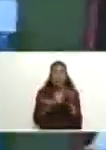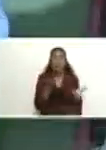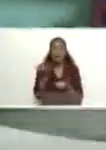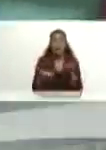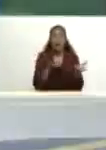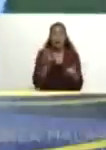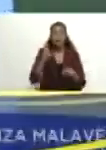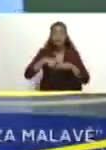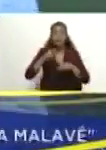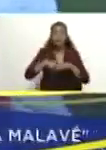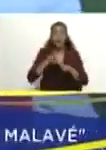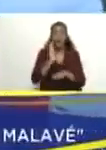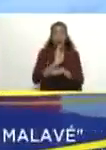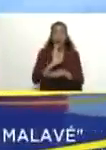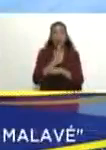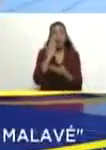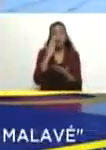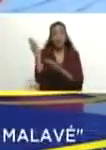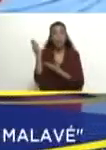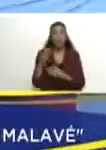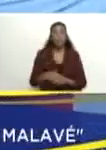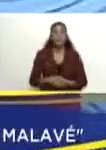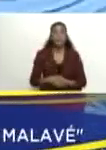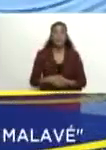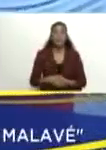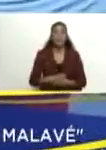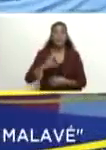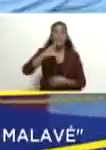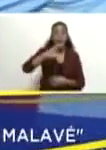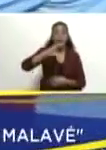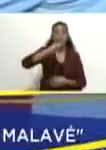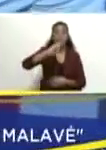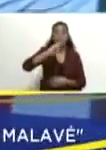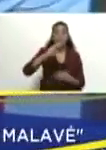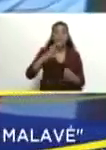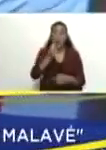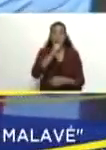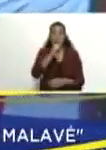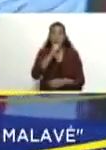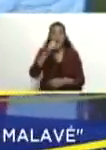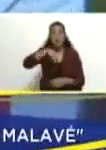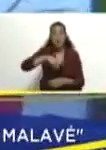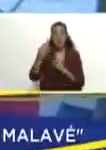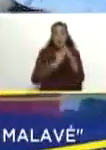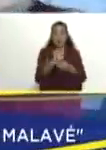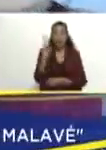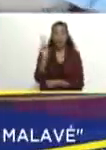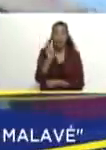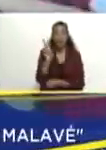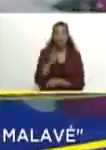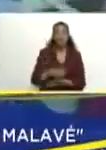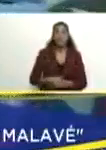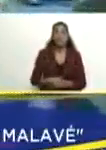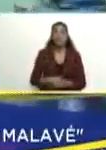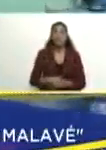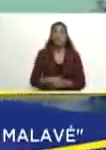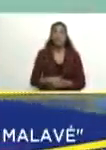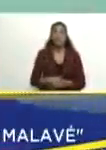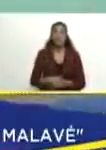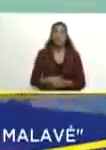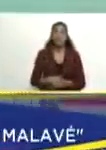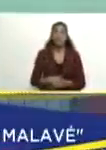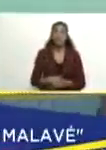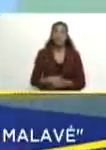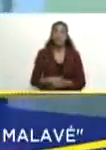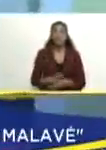está, presidente, aquí está la fresca chicha, presidente, la nutrichicha, hecho en Venezuela por los hermanos de allá